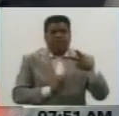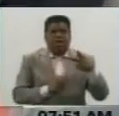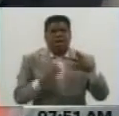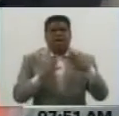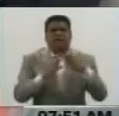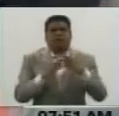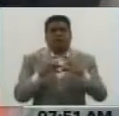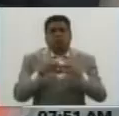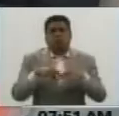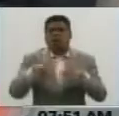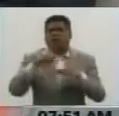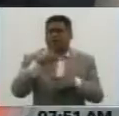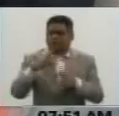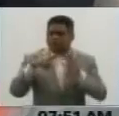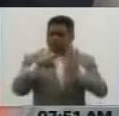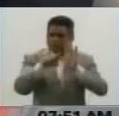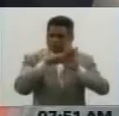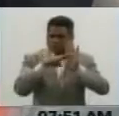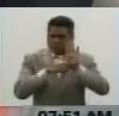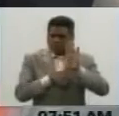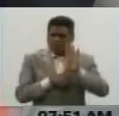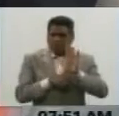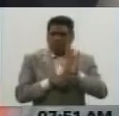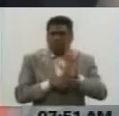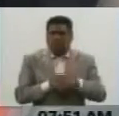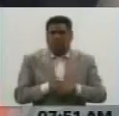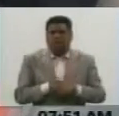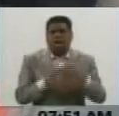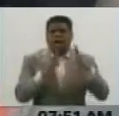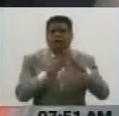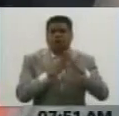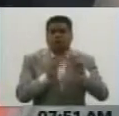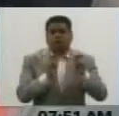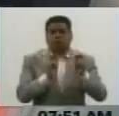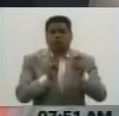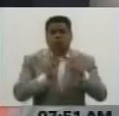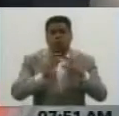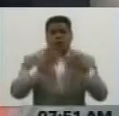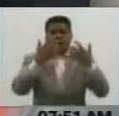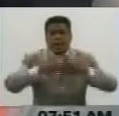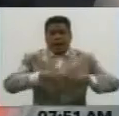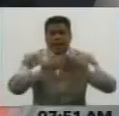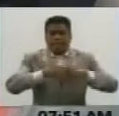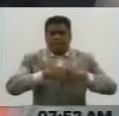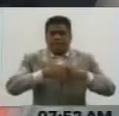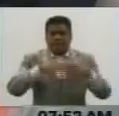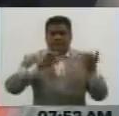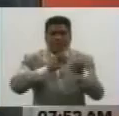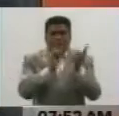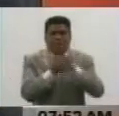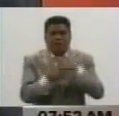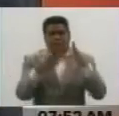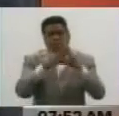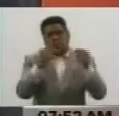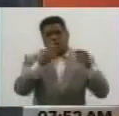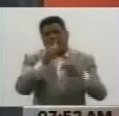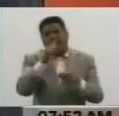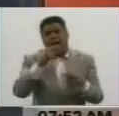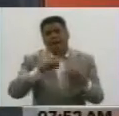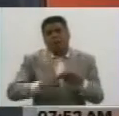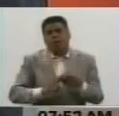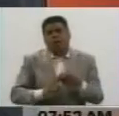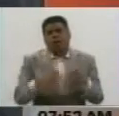revolucionario, una gran inversión en plantas de tratamiento, plantas de destrucción del cianuro, en el caso de que se utilice la cianuración como proceso